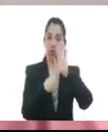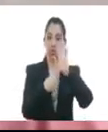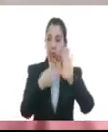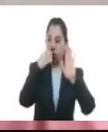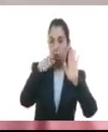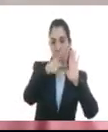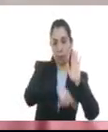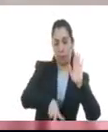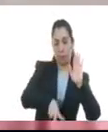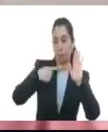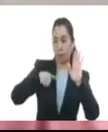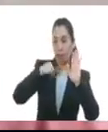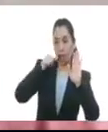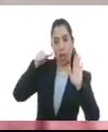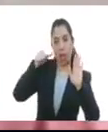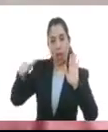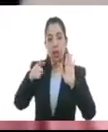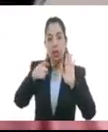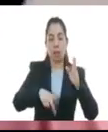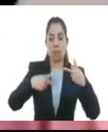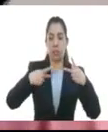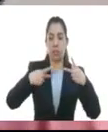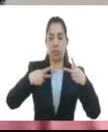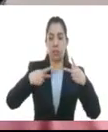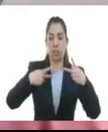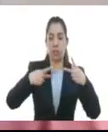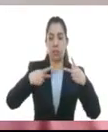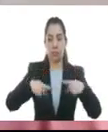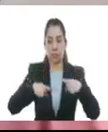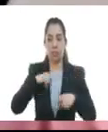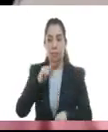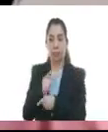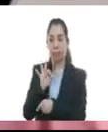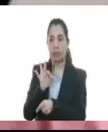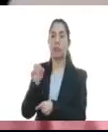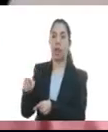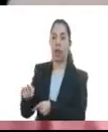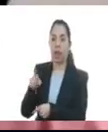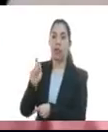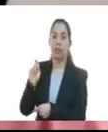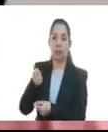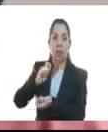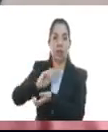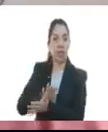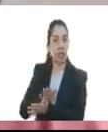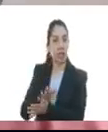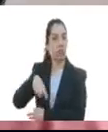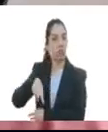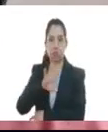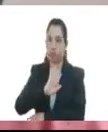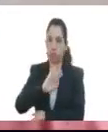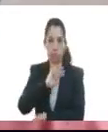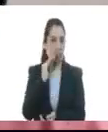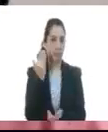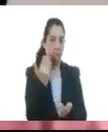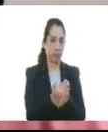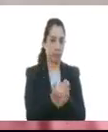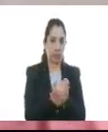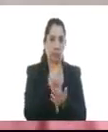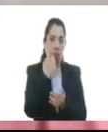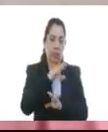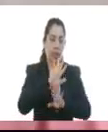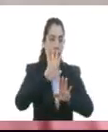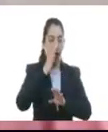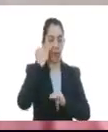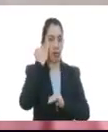normalmente discriminados, y me gustó también mucho la expresión que dijiste, que se trata de tumbar los prejuicios.